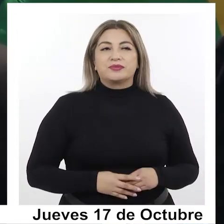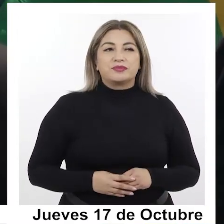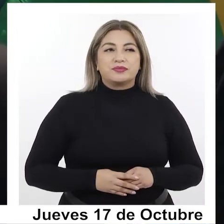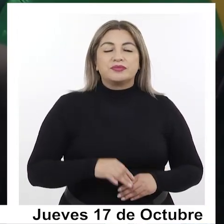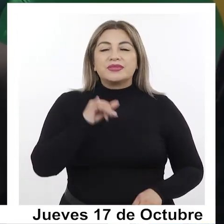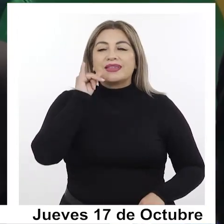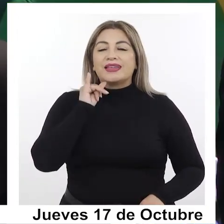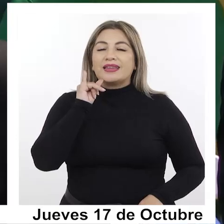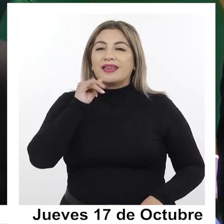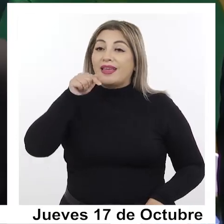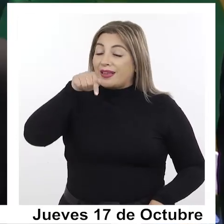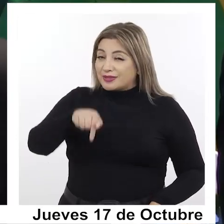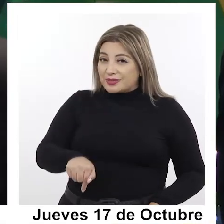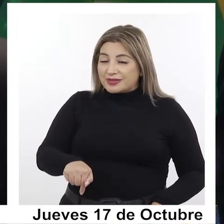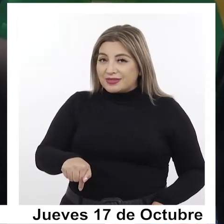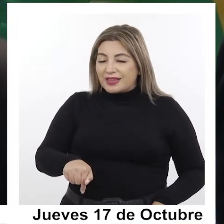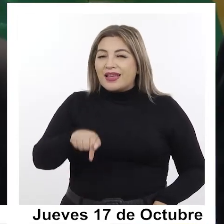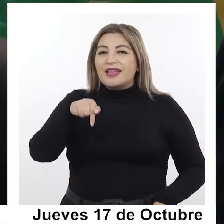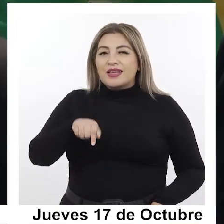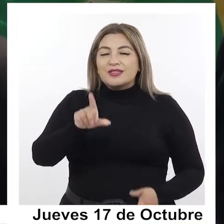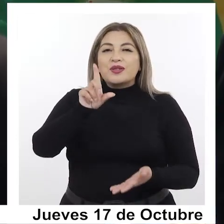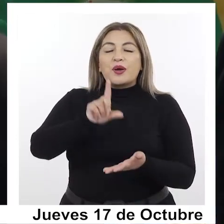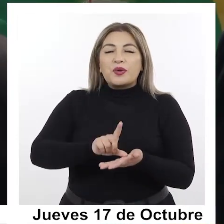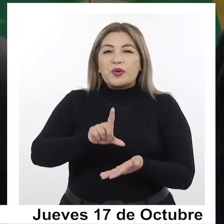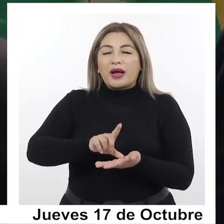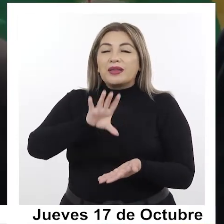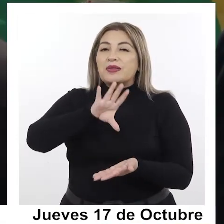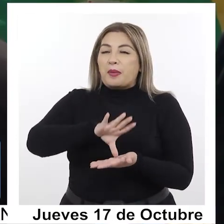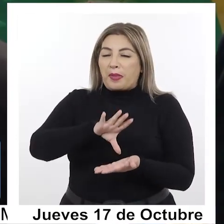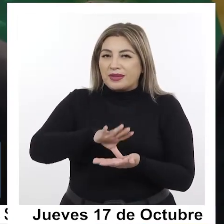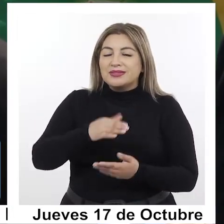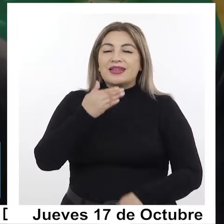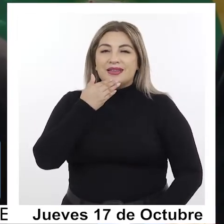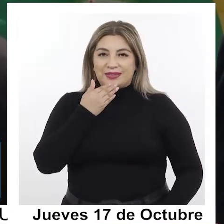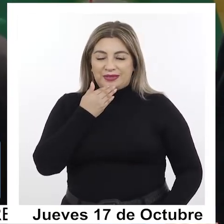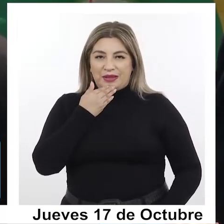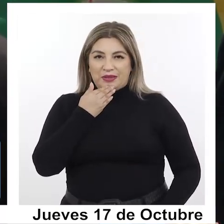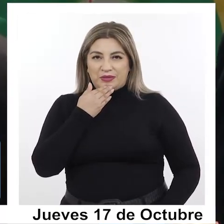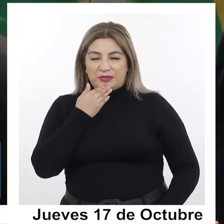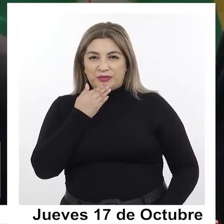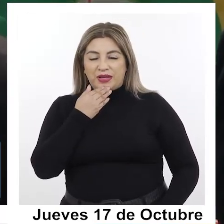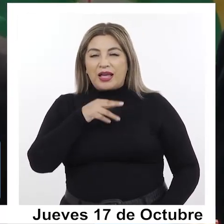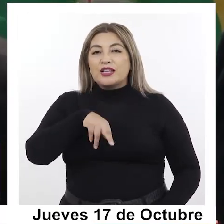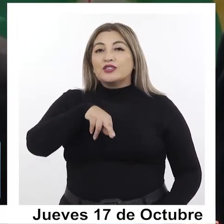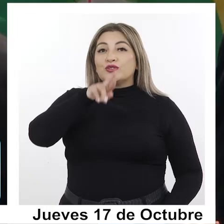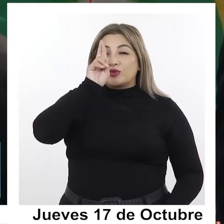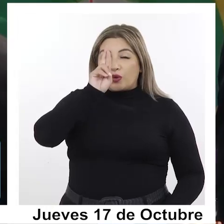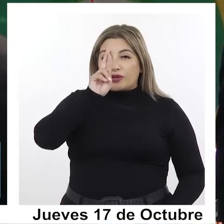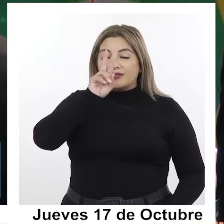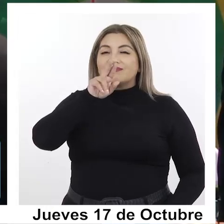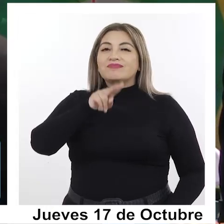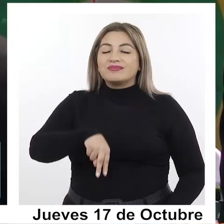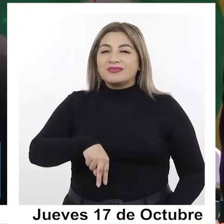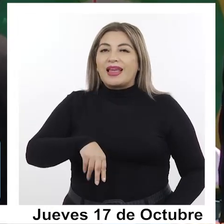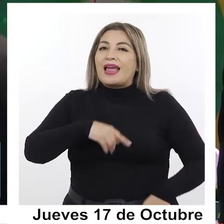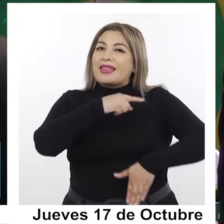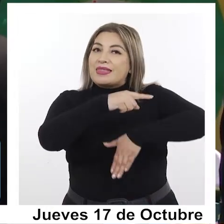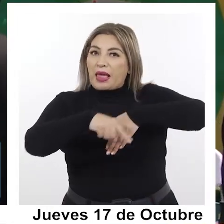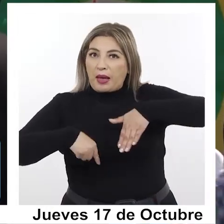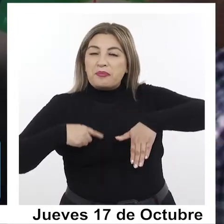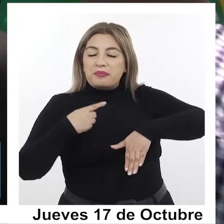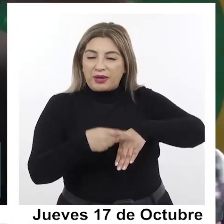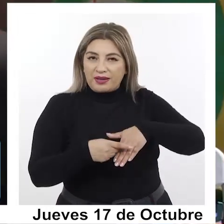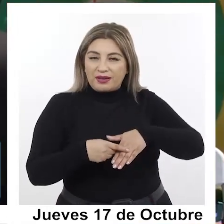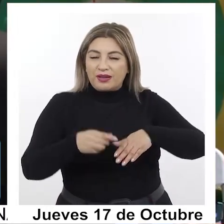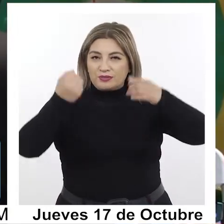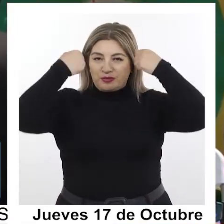Iquique se convierte con esto en la capital del país, pero también en la capital de Sur y Centroamérica de balonmano. Y digamos de América, porque efectivamente